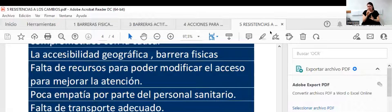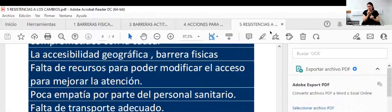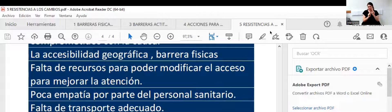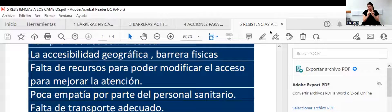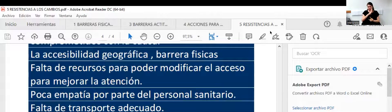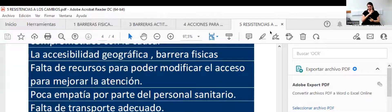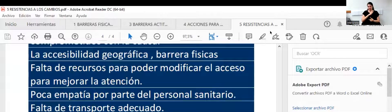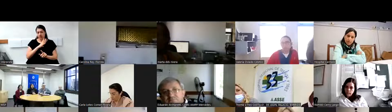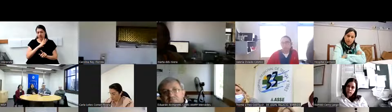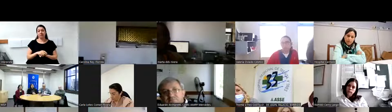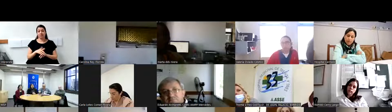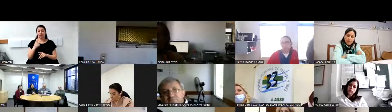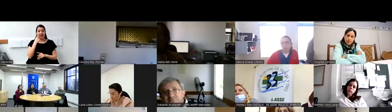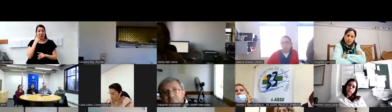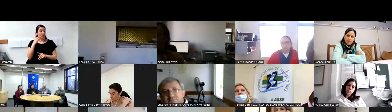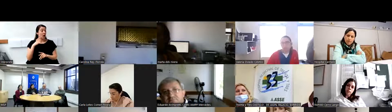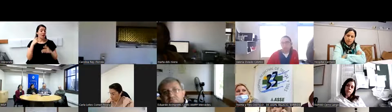hay mucha cosa